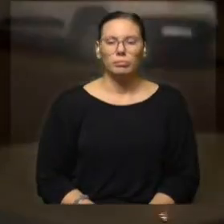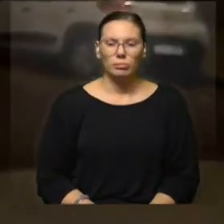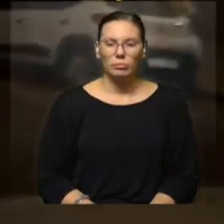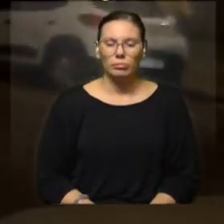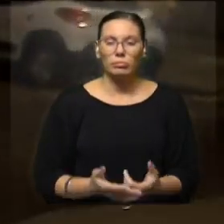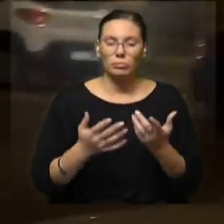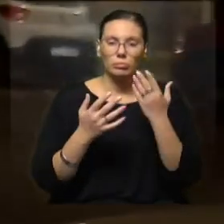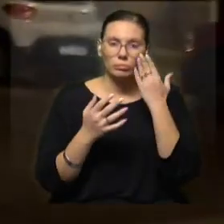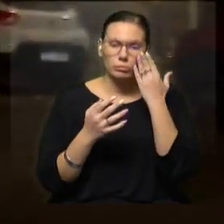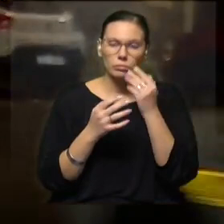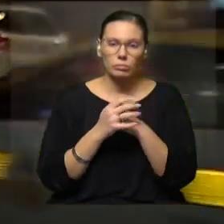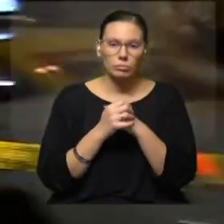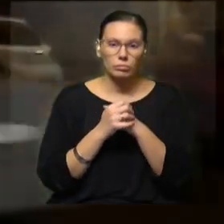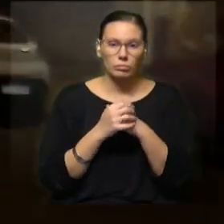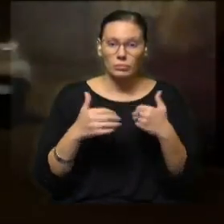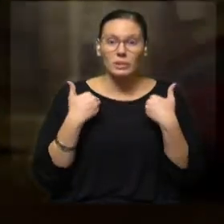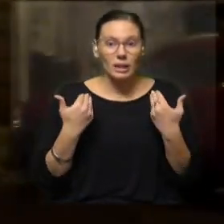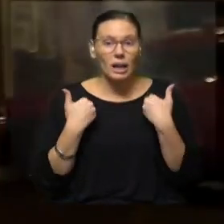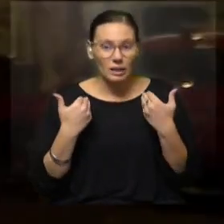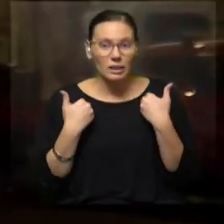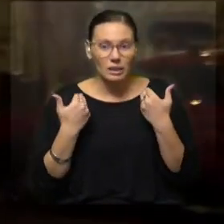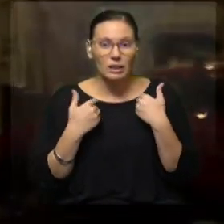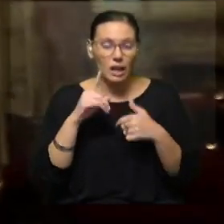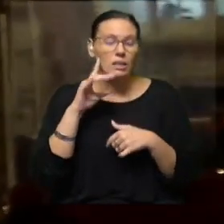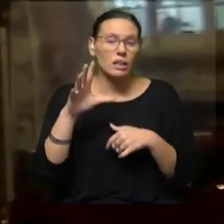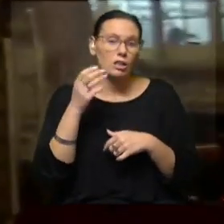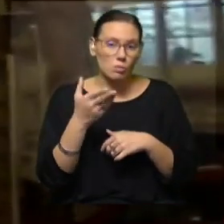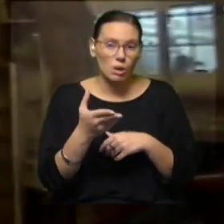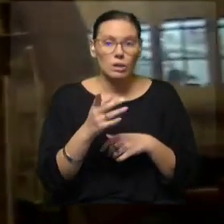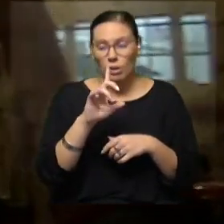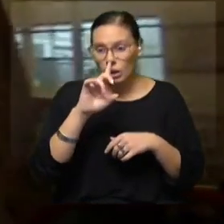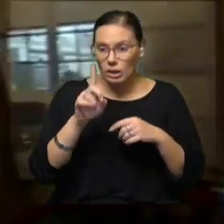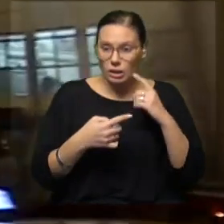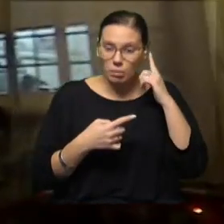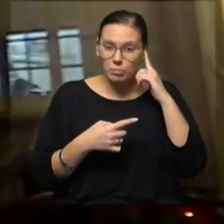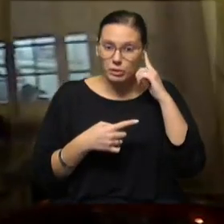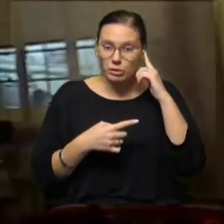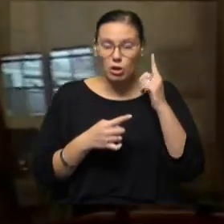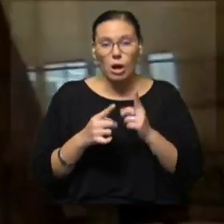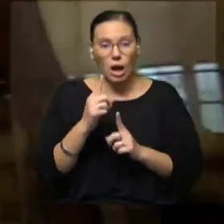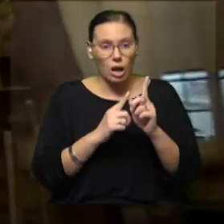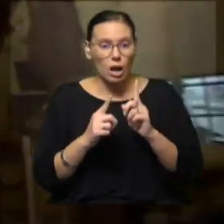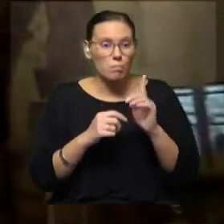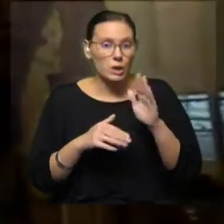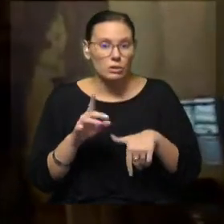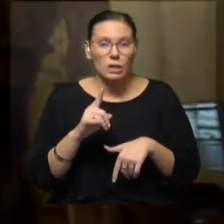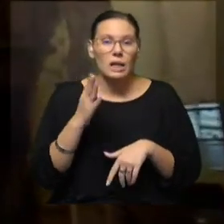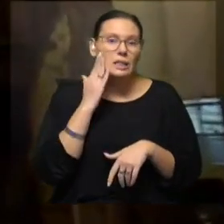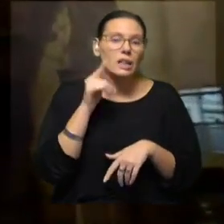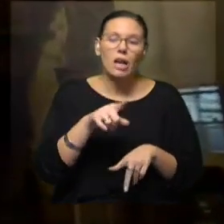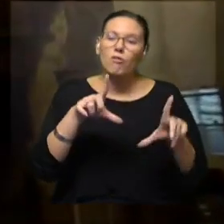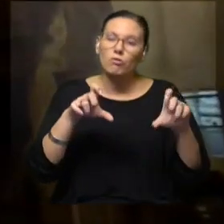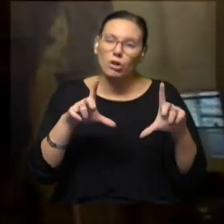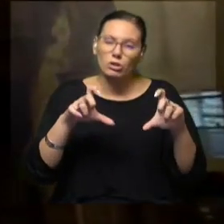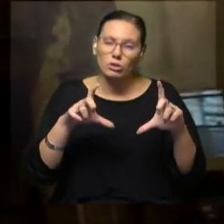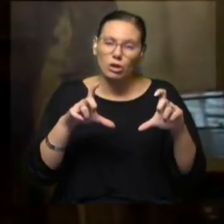Y con mucha alegría esta conmemoración, ¿no? Y enseguida muchos de ellos tenían referencias, porque estas fotos muchas